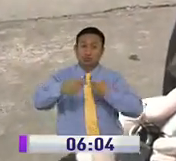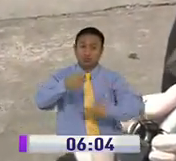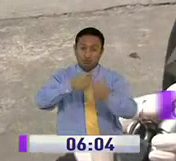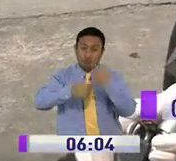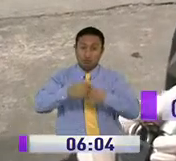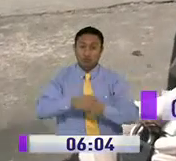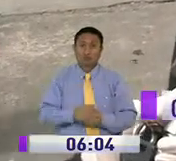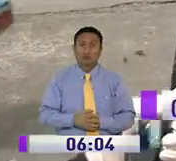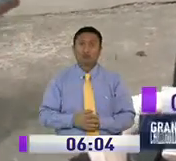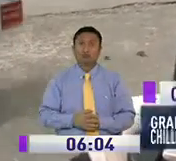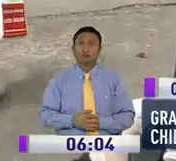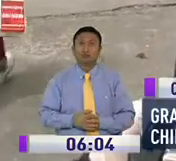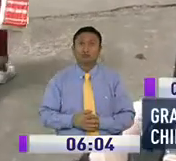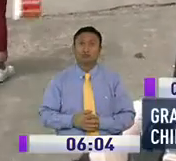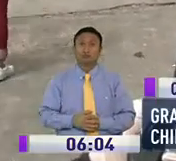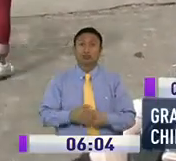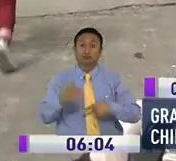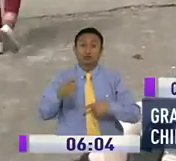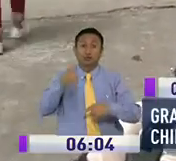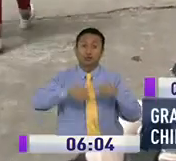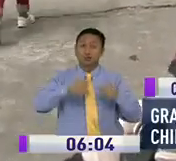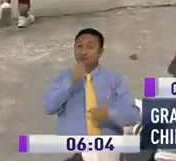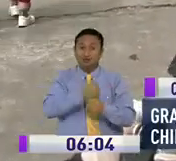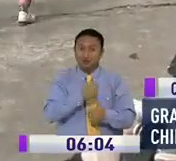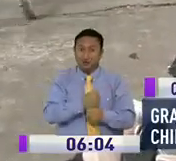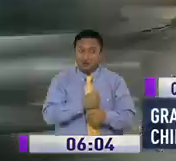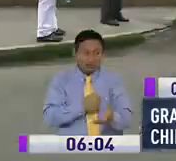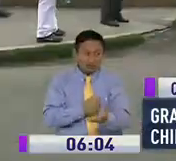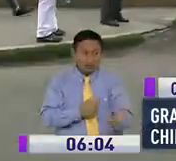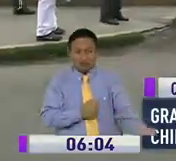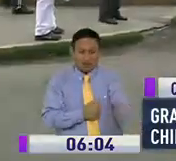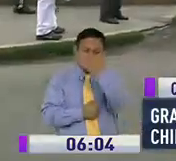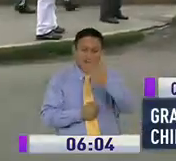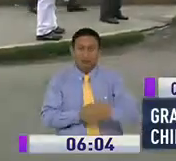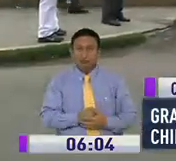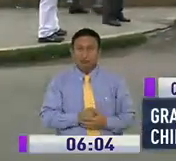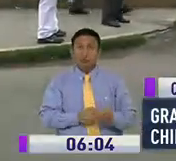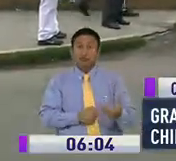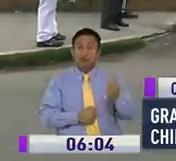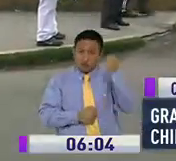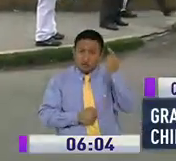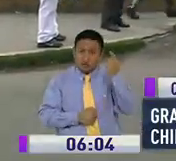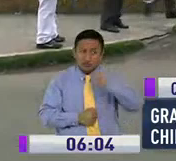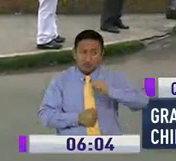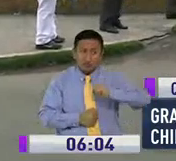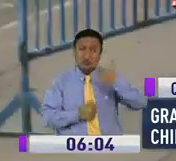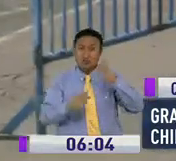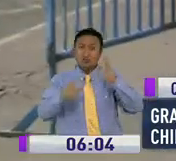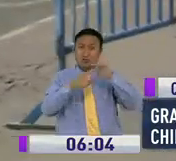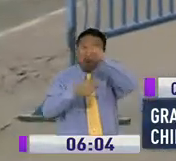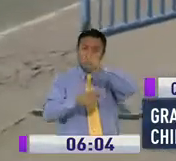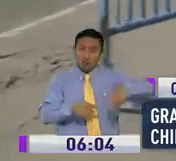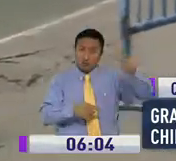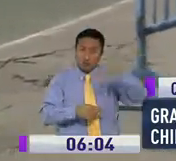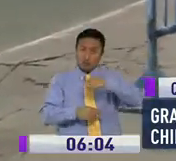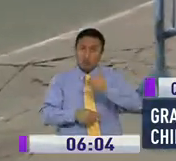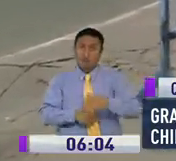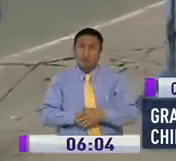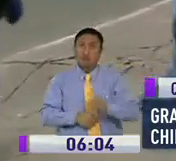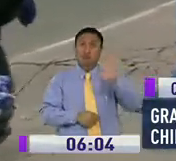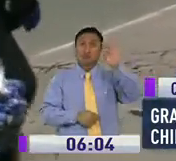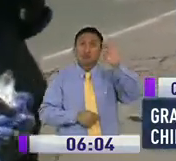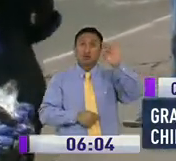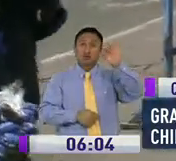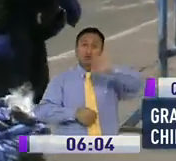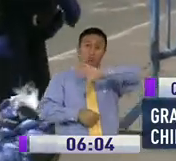hijos. Y encima no nos dejan trabajar, nos hablan. Dicen estar conscientes de las restricciones, por ello llegan a las 8 de